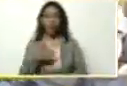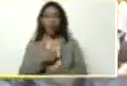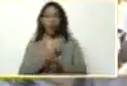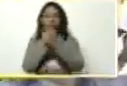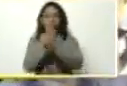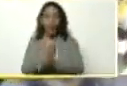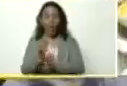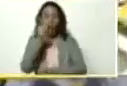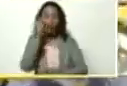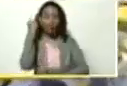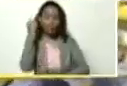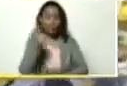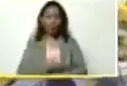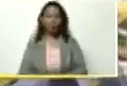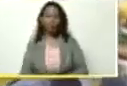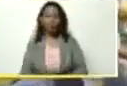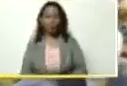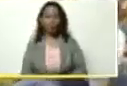graduandos,